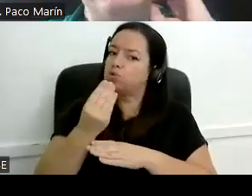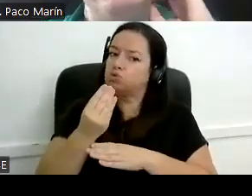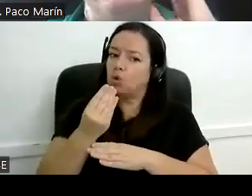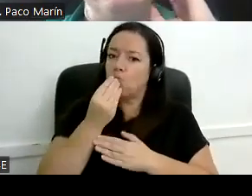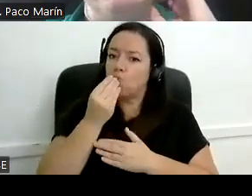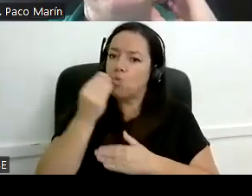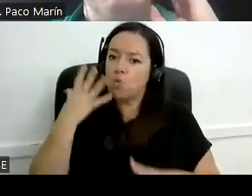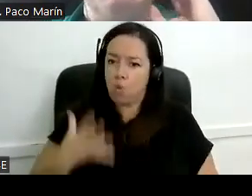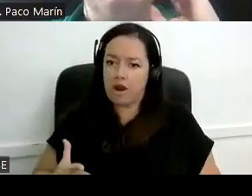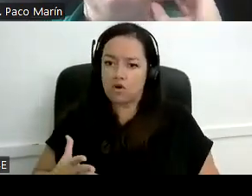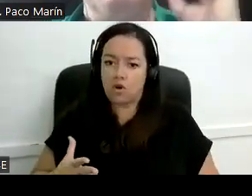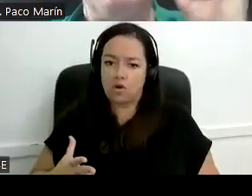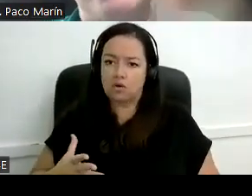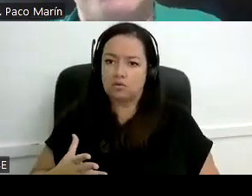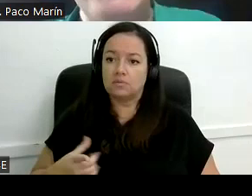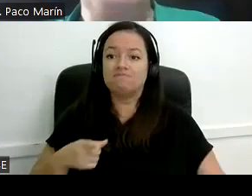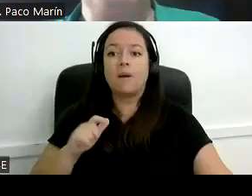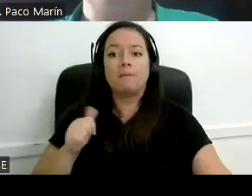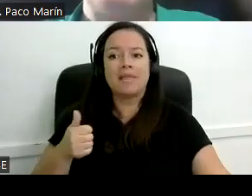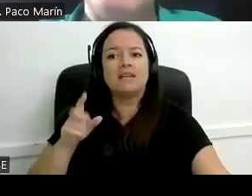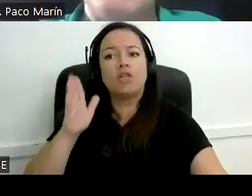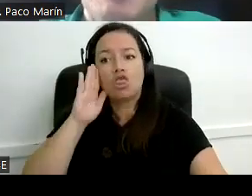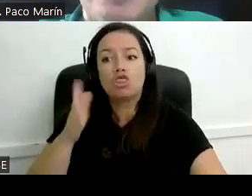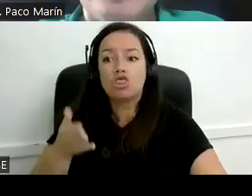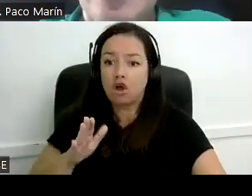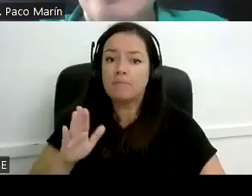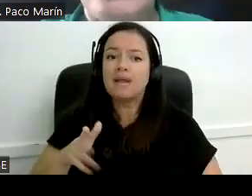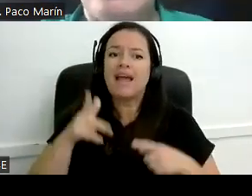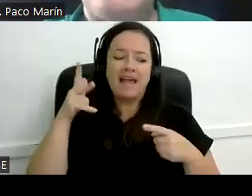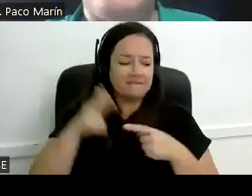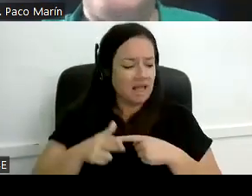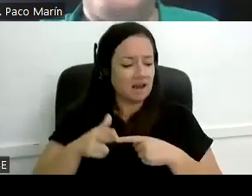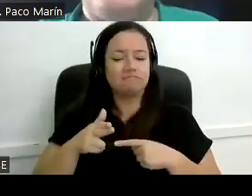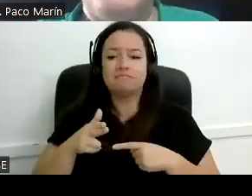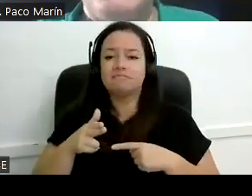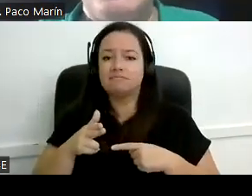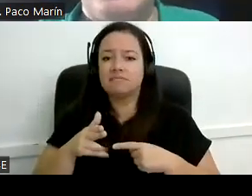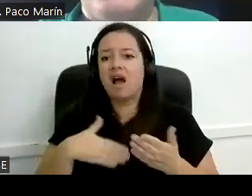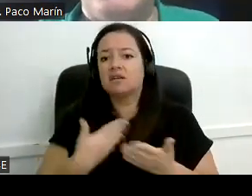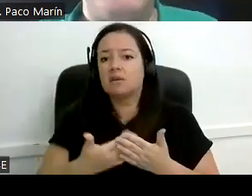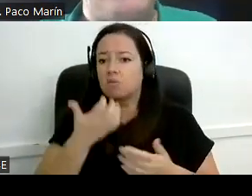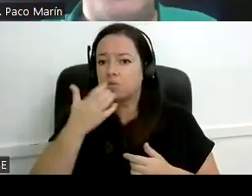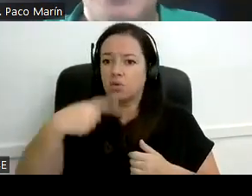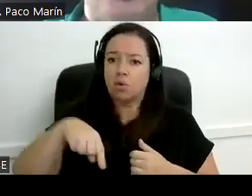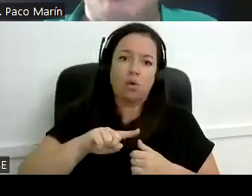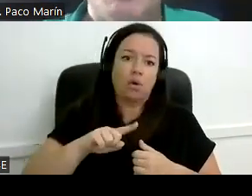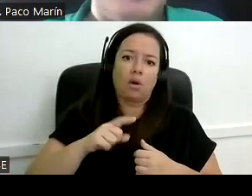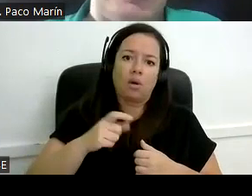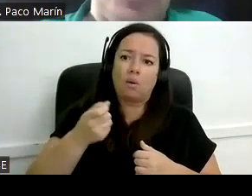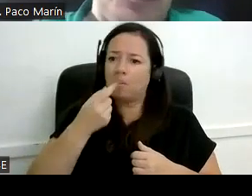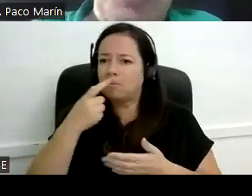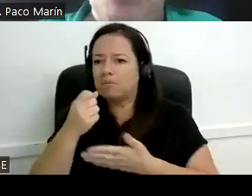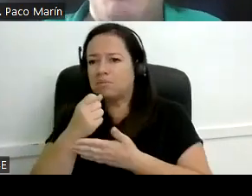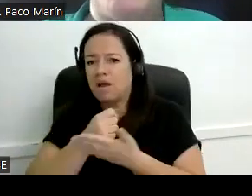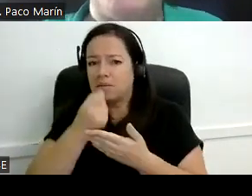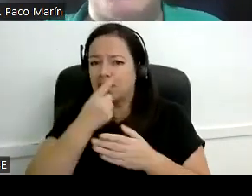y para tratar el insomnio y para evitar tener que llegar a benzodiazepinas, fundamentalmente, que es lo